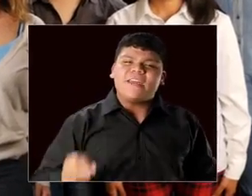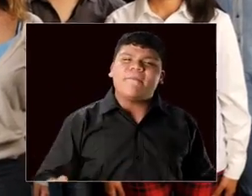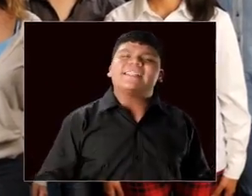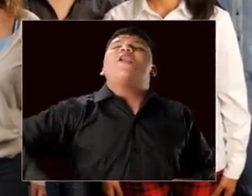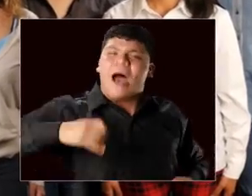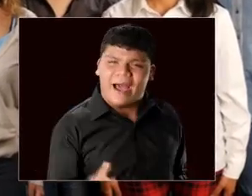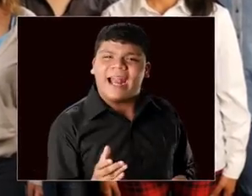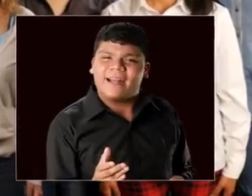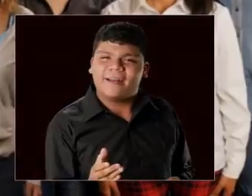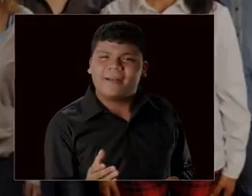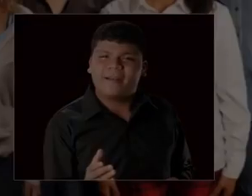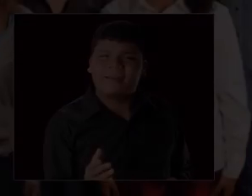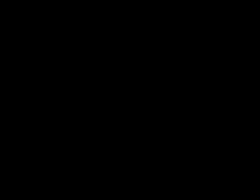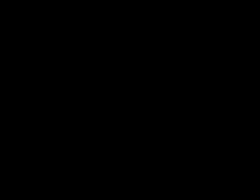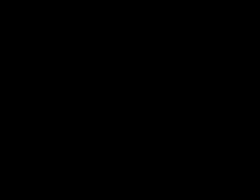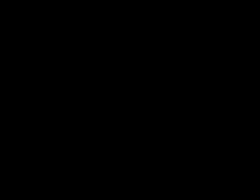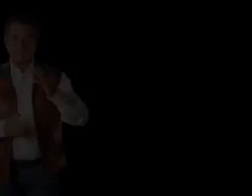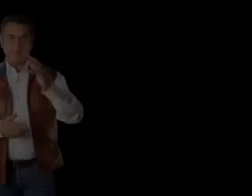365 mil firmas lo avalan.